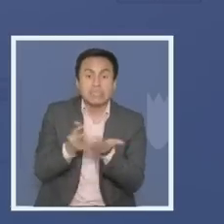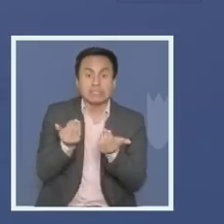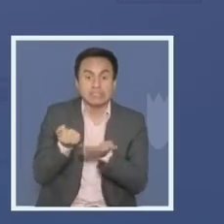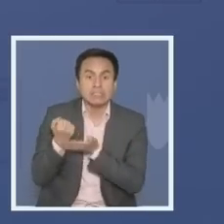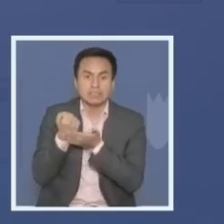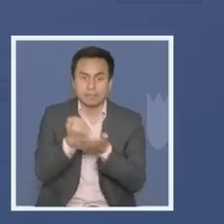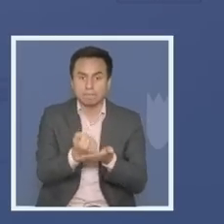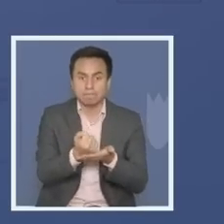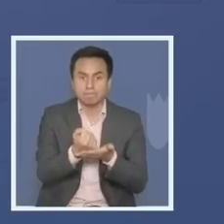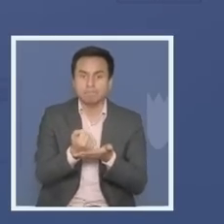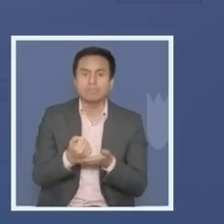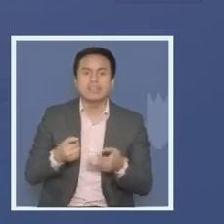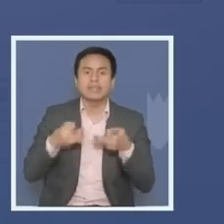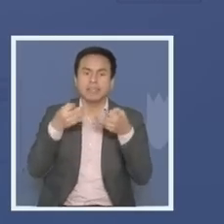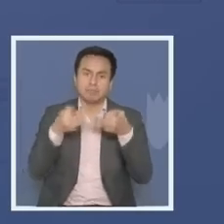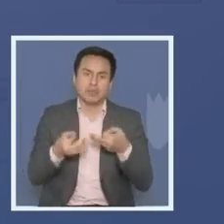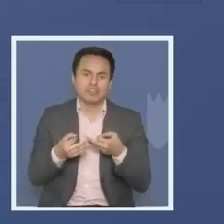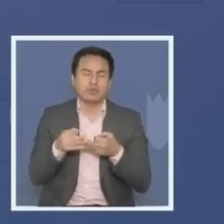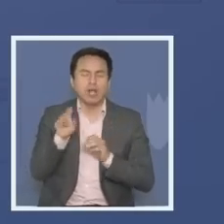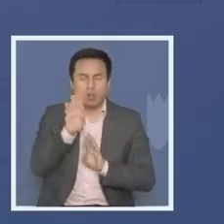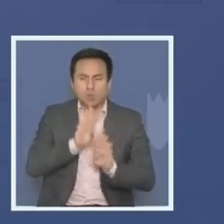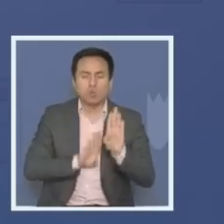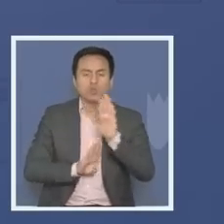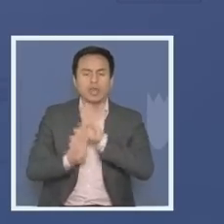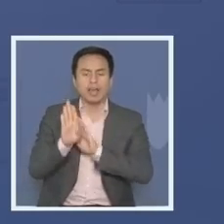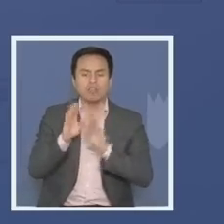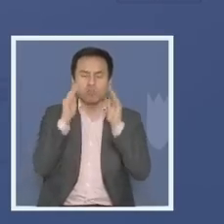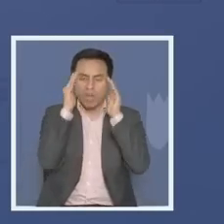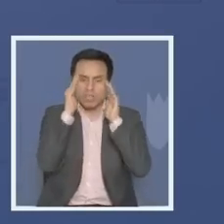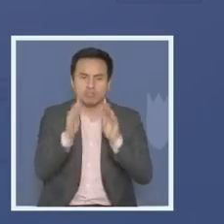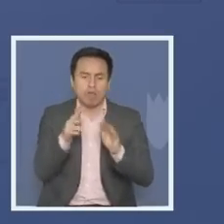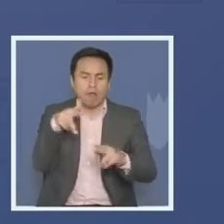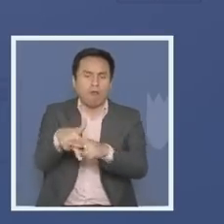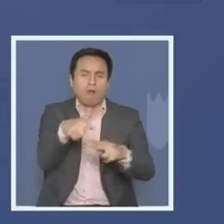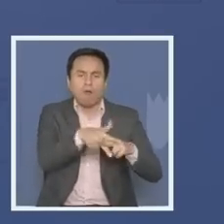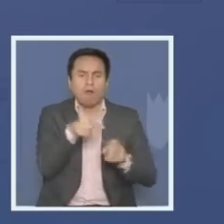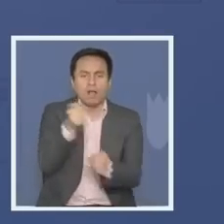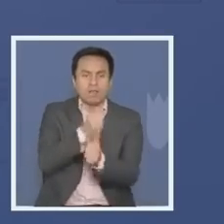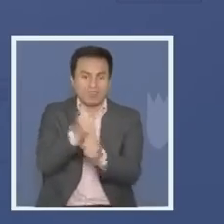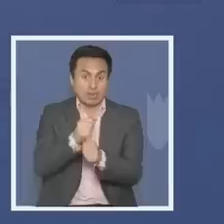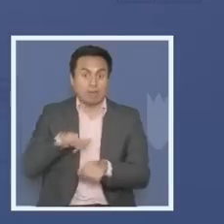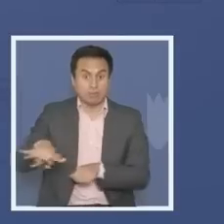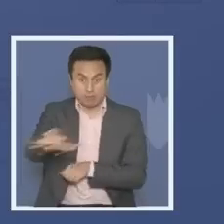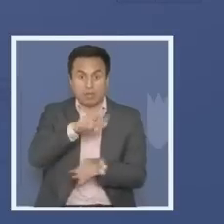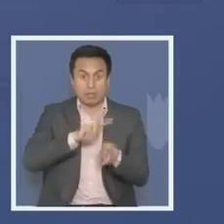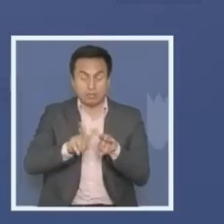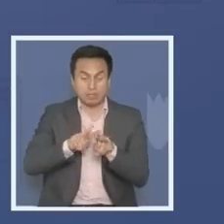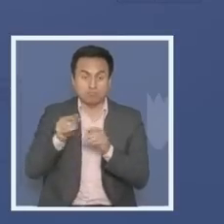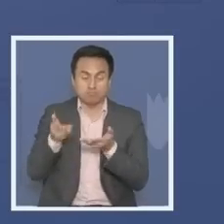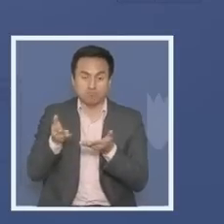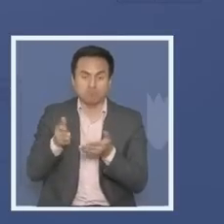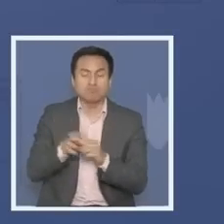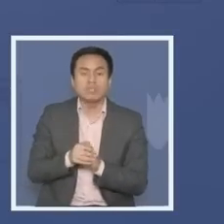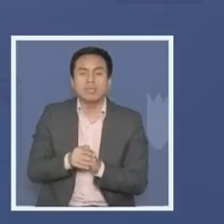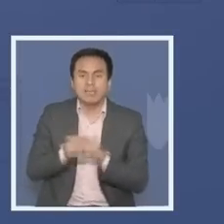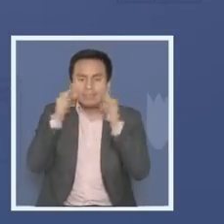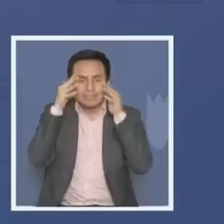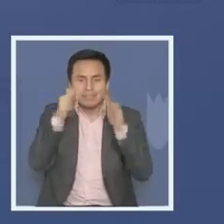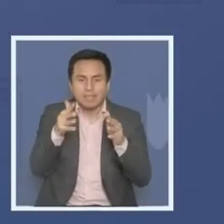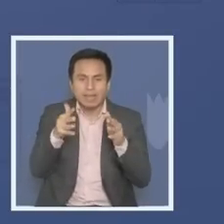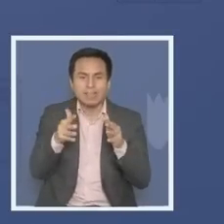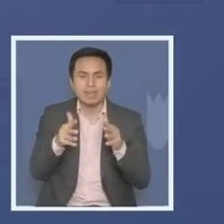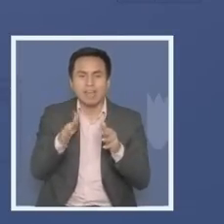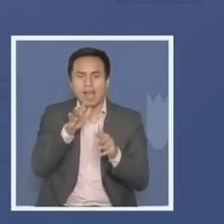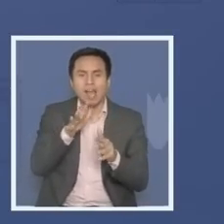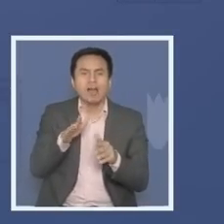que se requieran, ciertamente teniendo cuidado y atención de no interrumpir las labores que en este momento se están haciendo, que están centradas